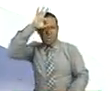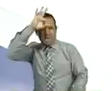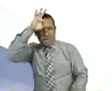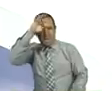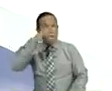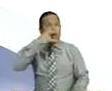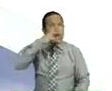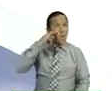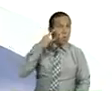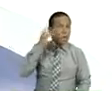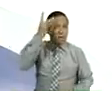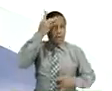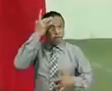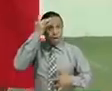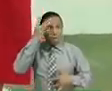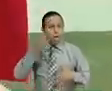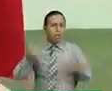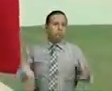Veamos.